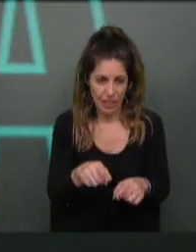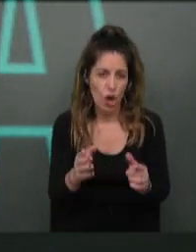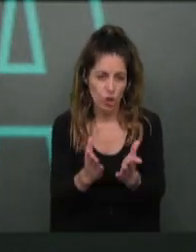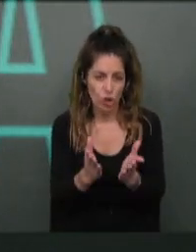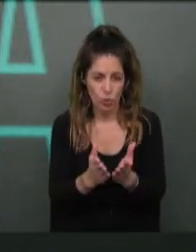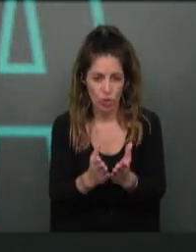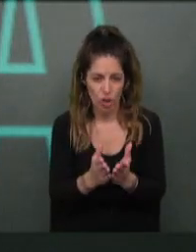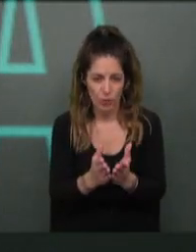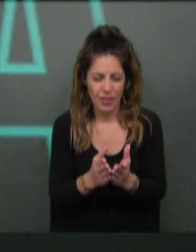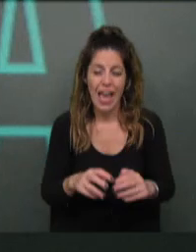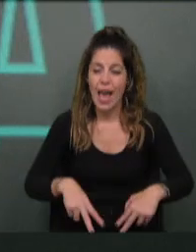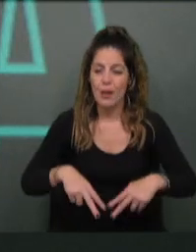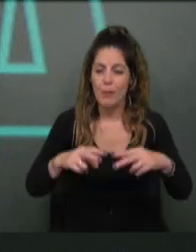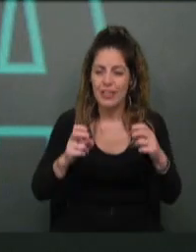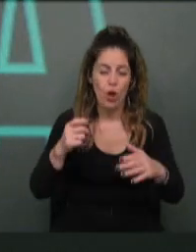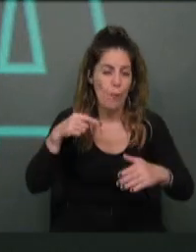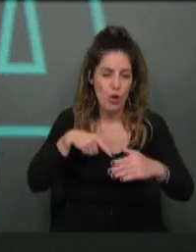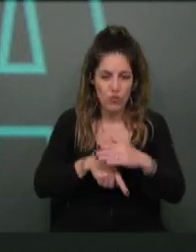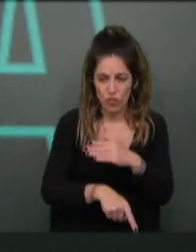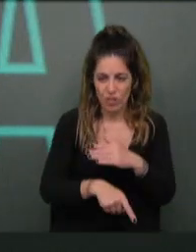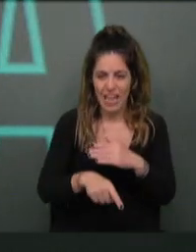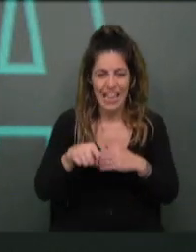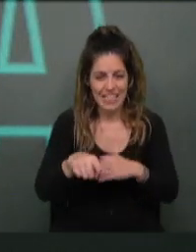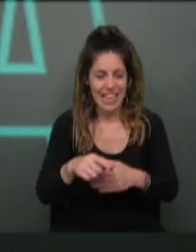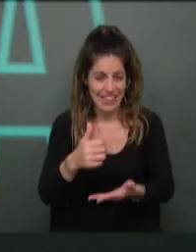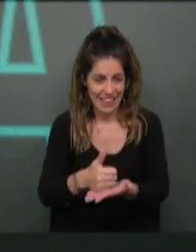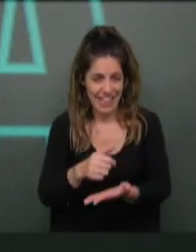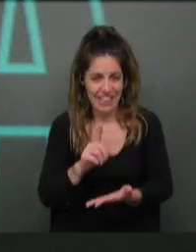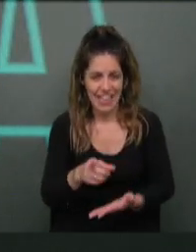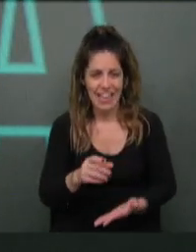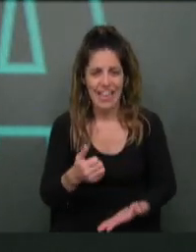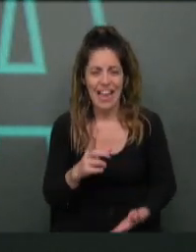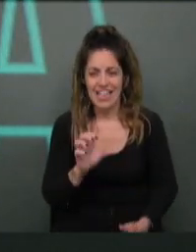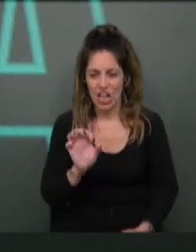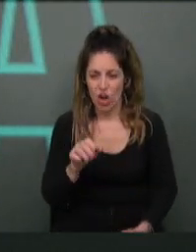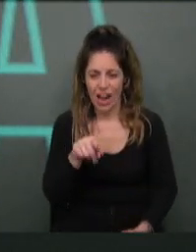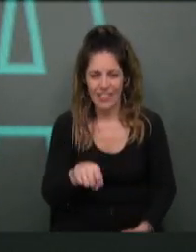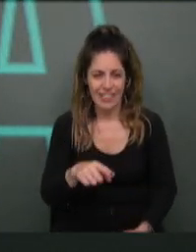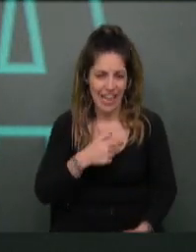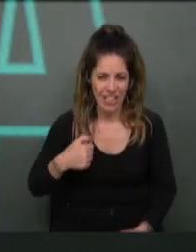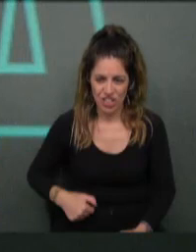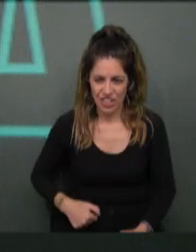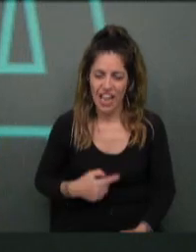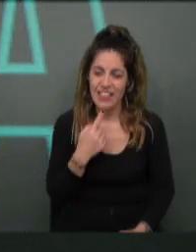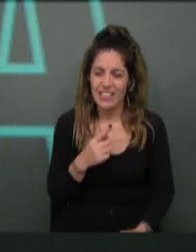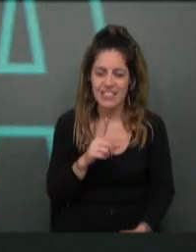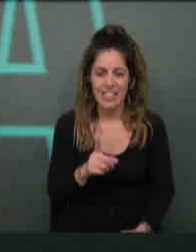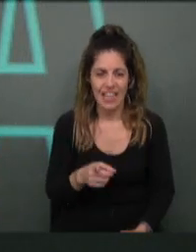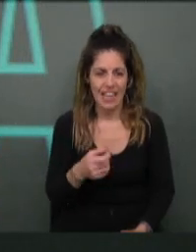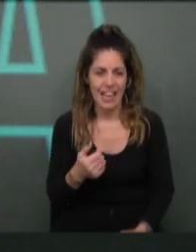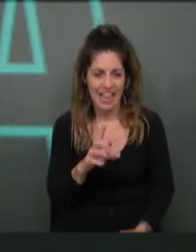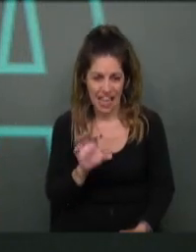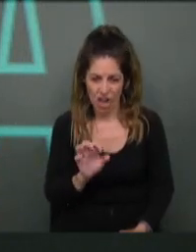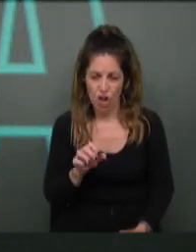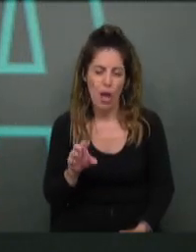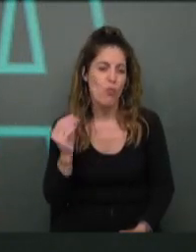estudios investigó en profundidad eh esta estadía de Galiano eh en China e marca que Galiano era muy joven aún no era